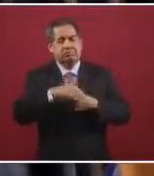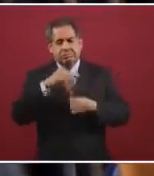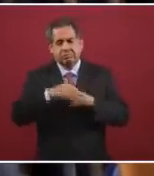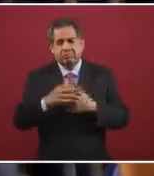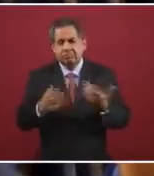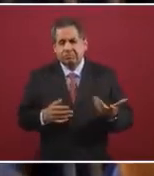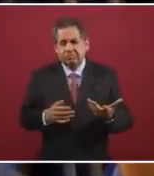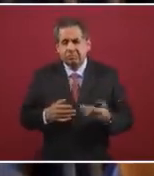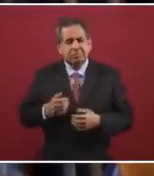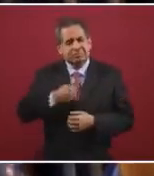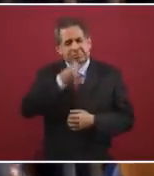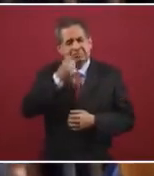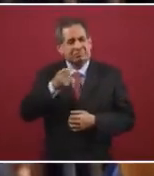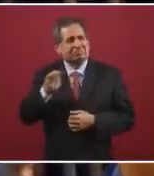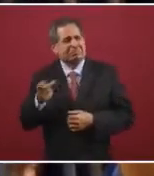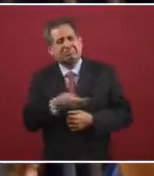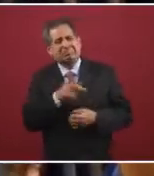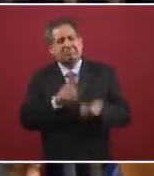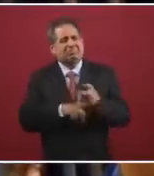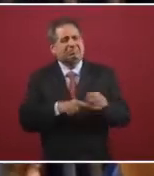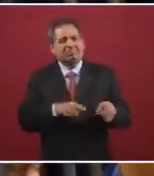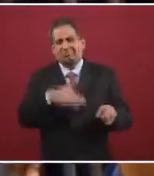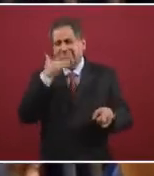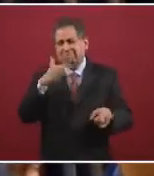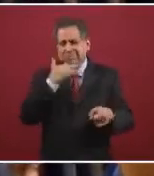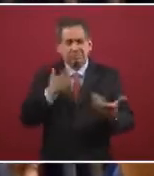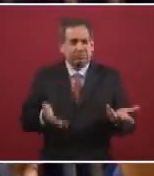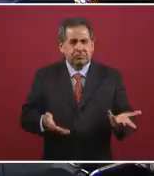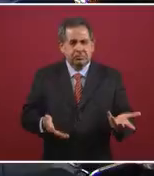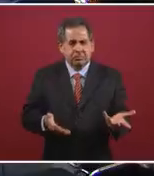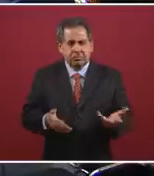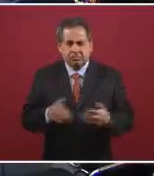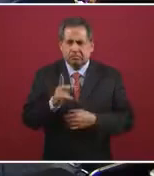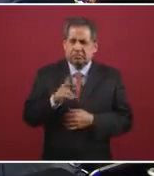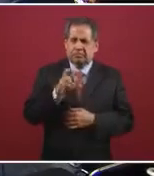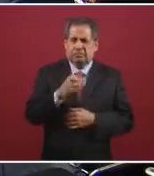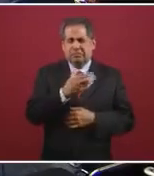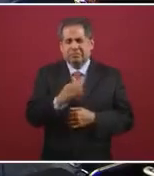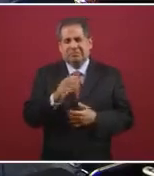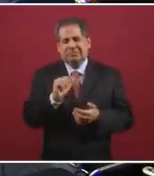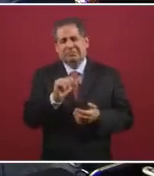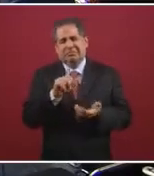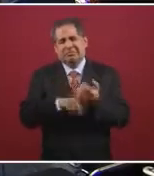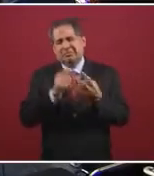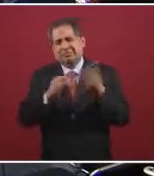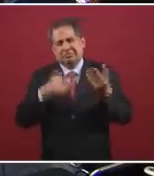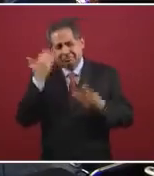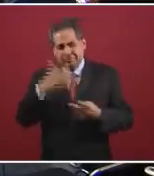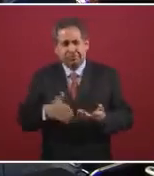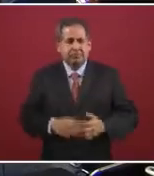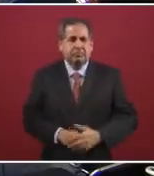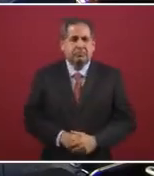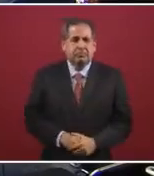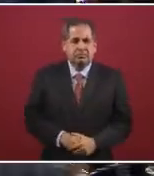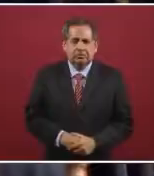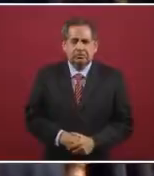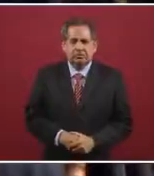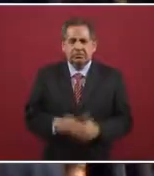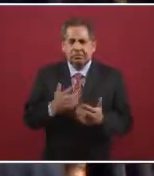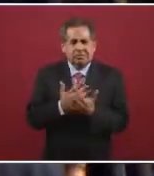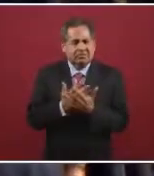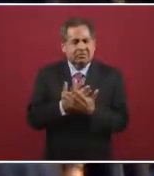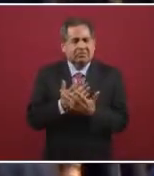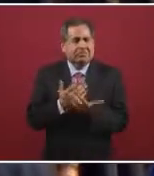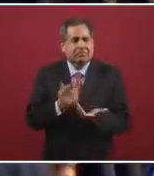viejos arcaicos programas del Prianato, el Procampo, señor, y otros que usted sabe. ¿Qué